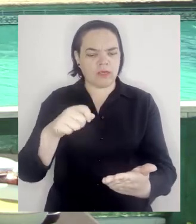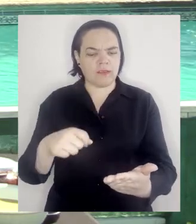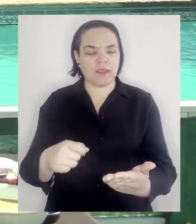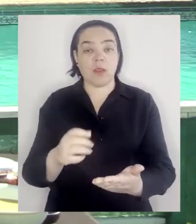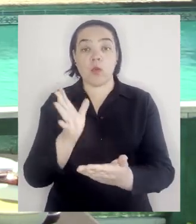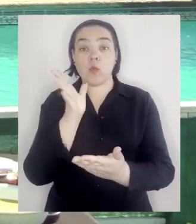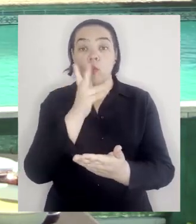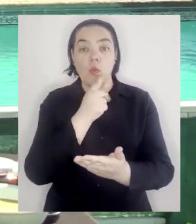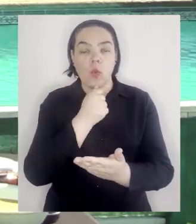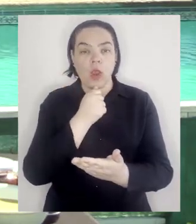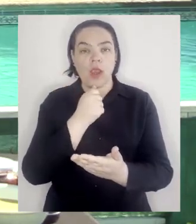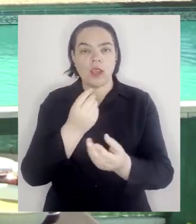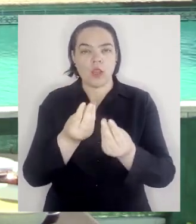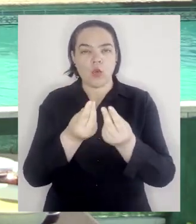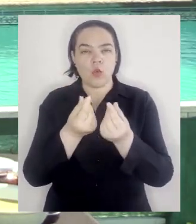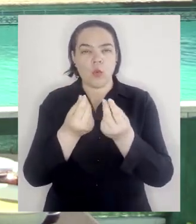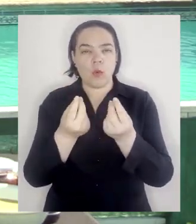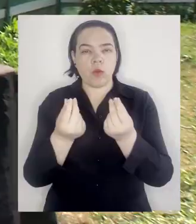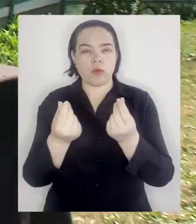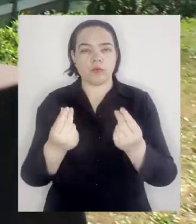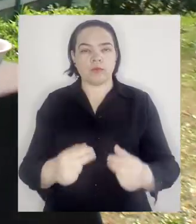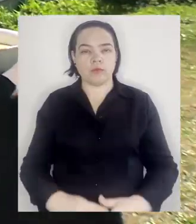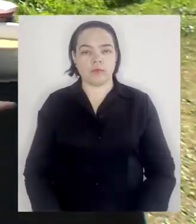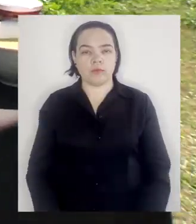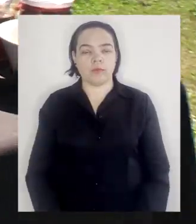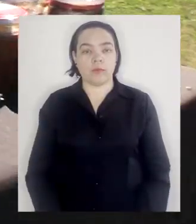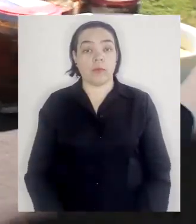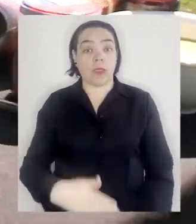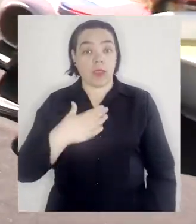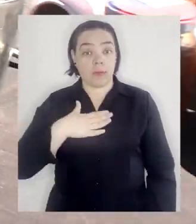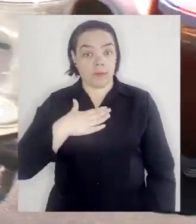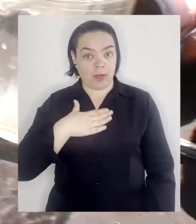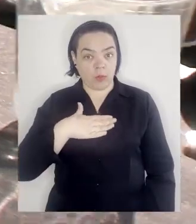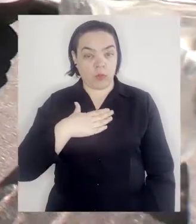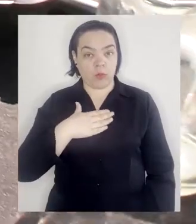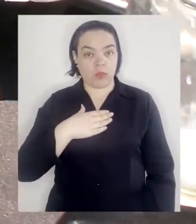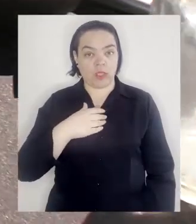de grumo. ¿Ya? A mí me gustó pasar.